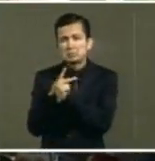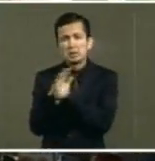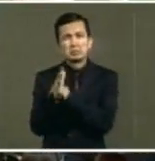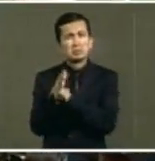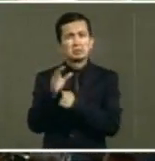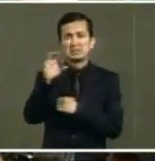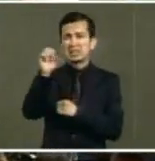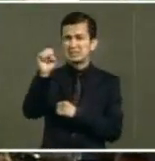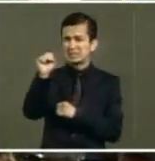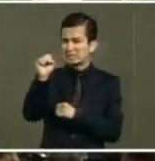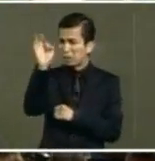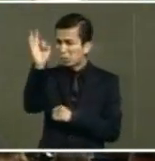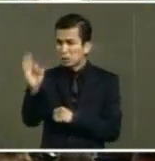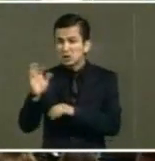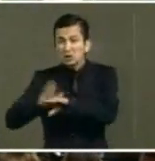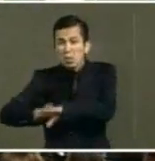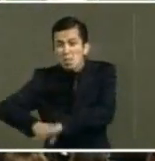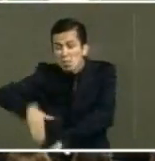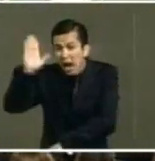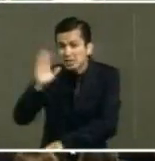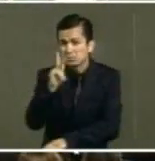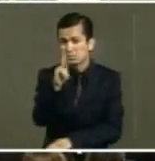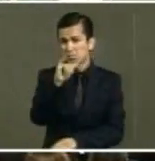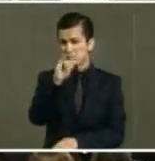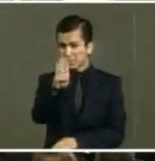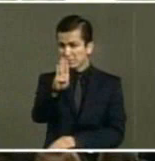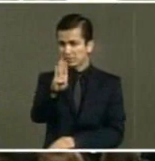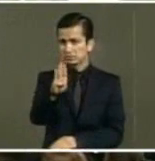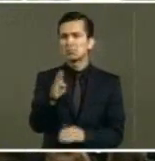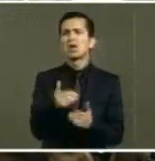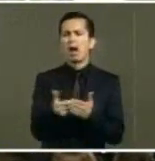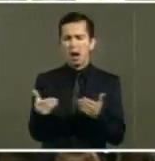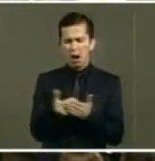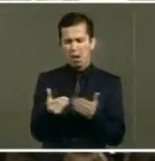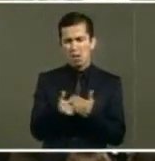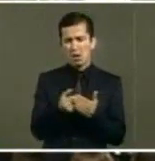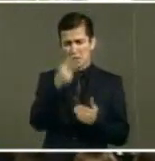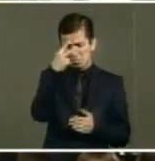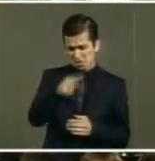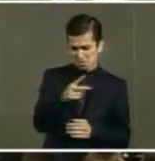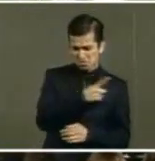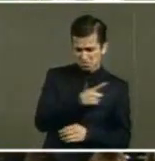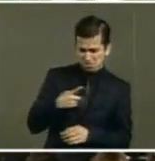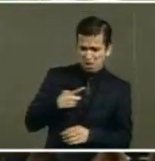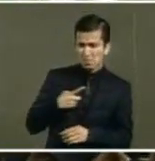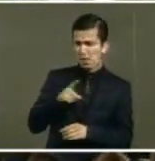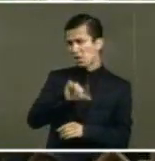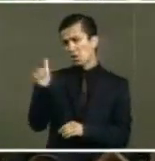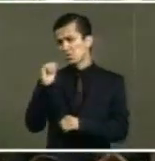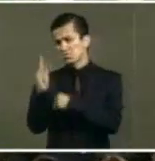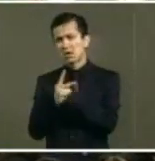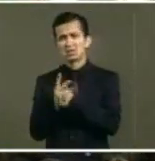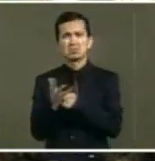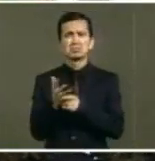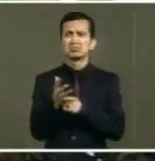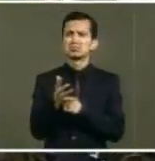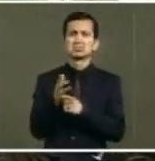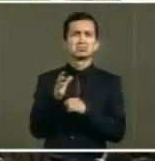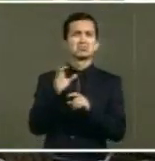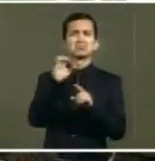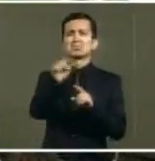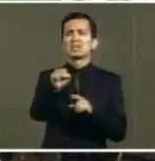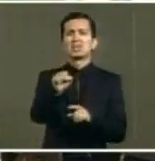Producto Interno Bruto. Hoy la deuda pública de México la deuda externa apenas alcanza